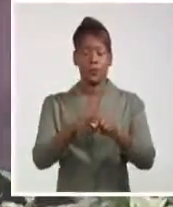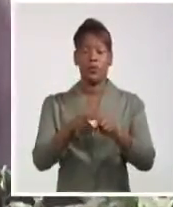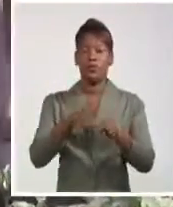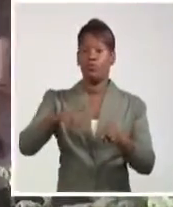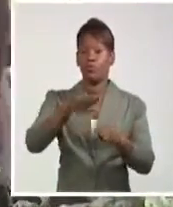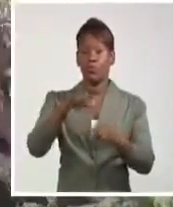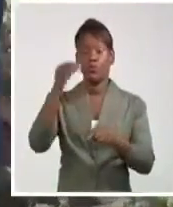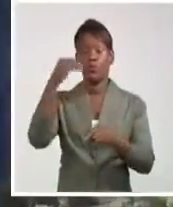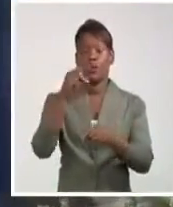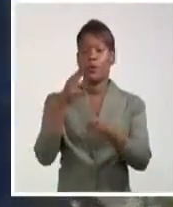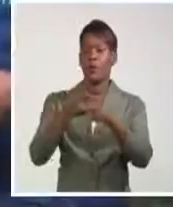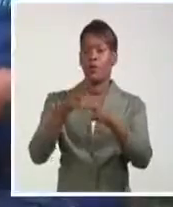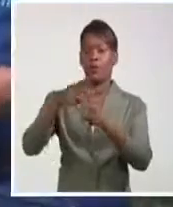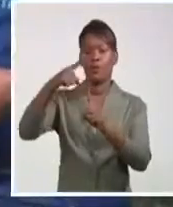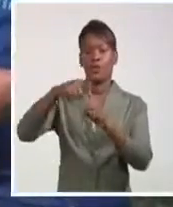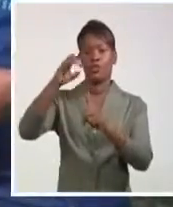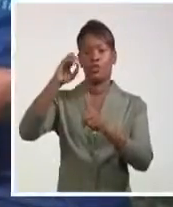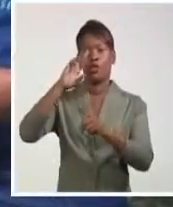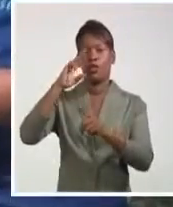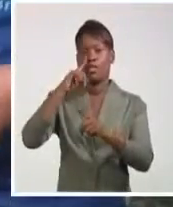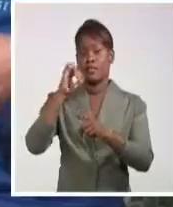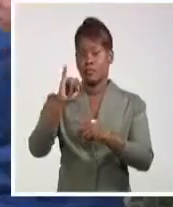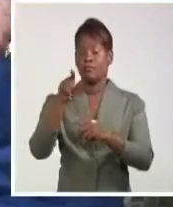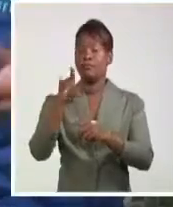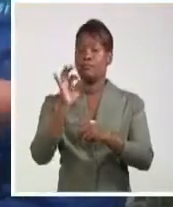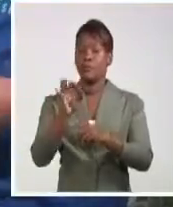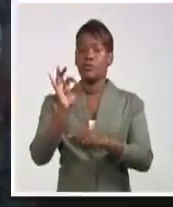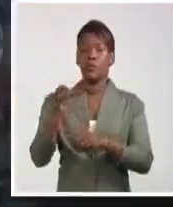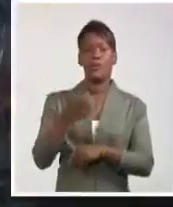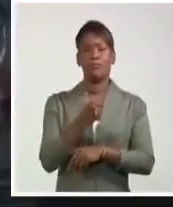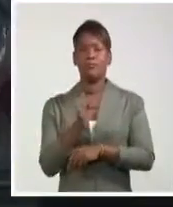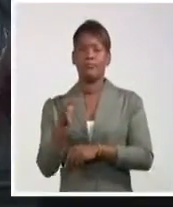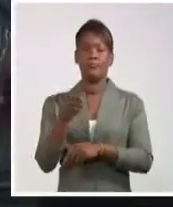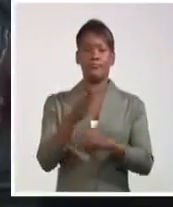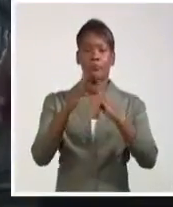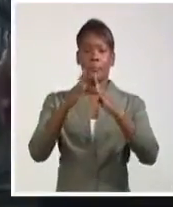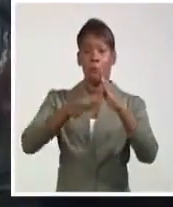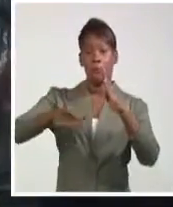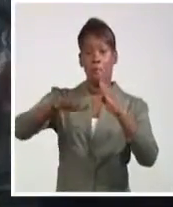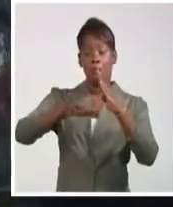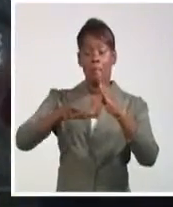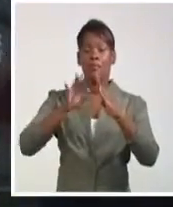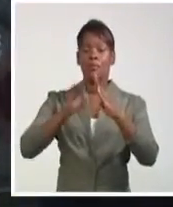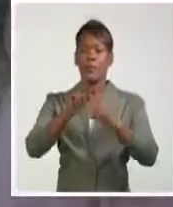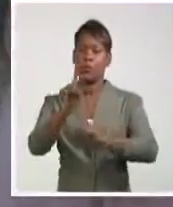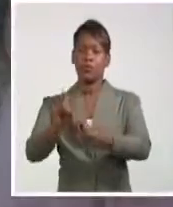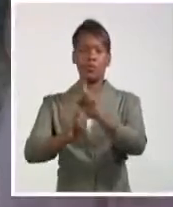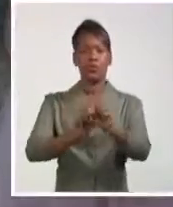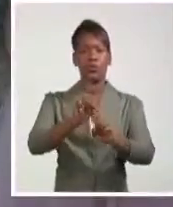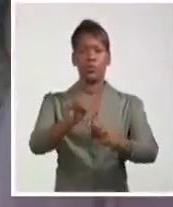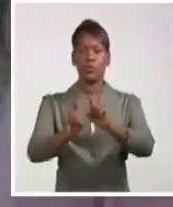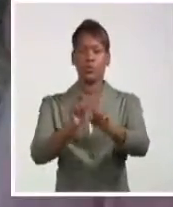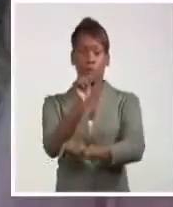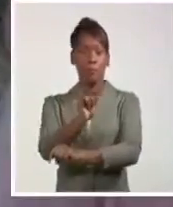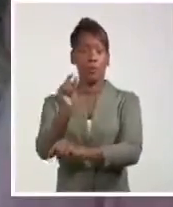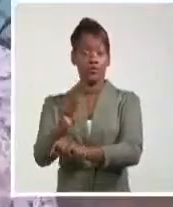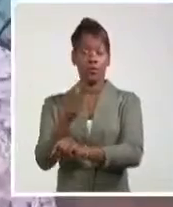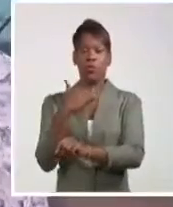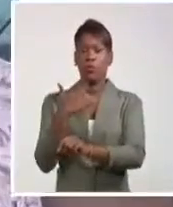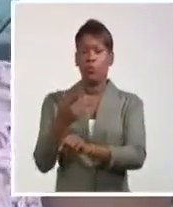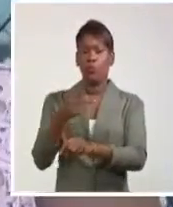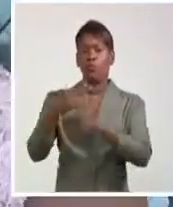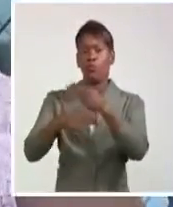de esos que a diario recorre su comunidad, intercambia con los electores y, sobre todo, trabaja por resolver los planteamientos históricos que aún